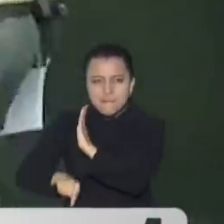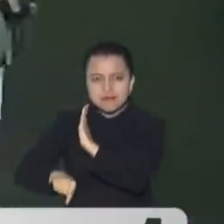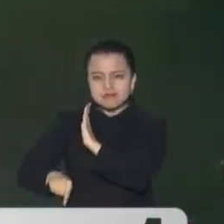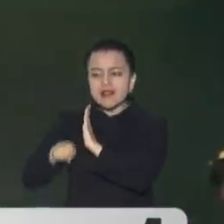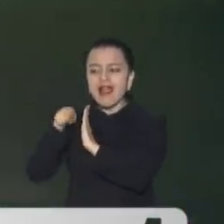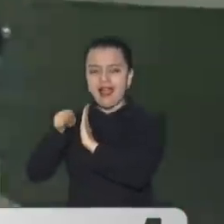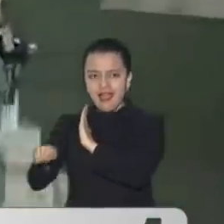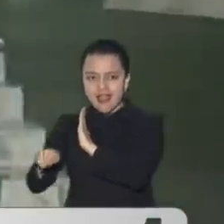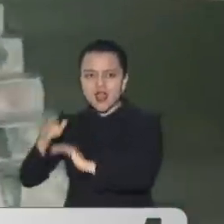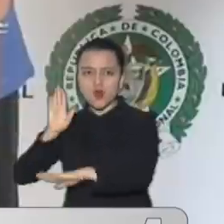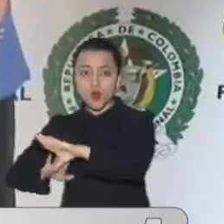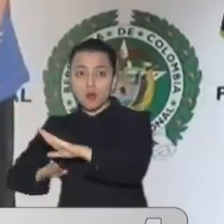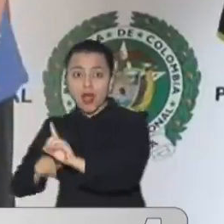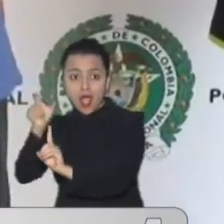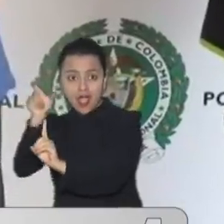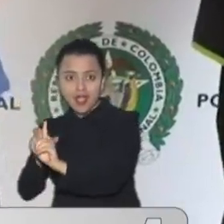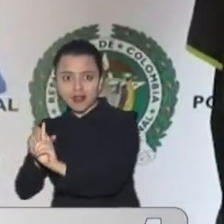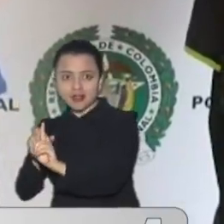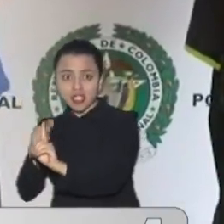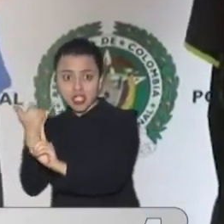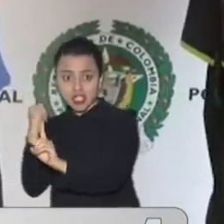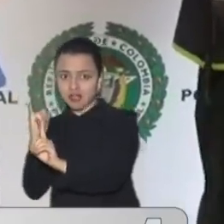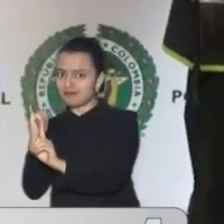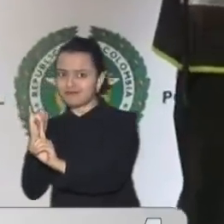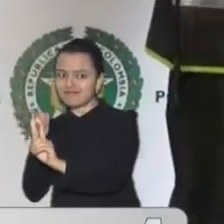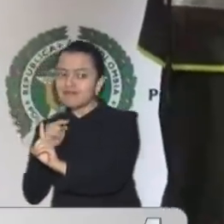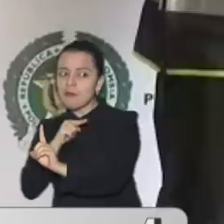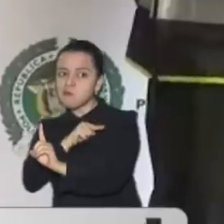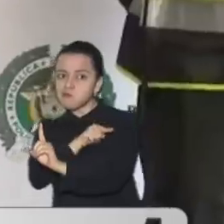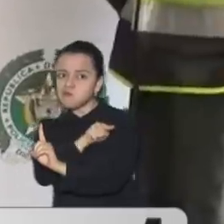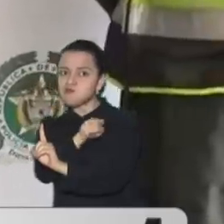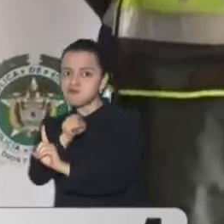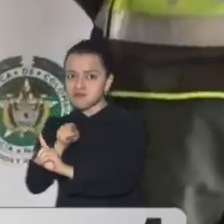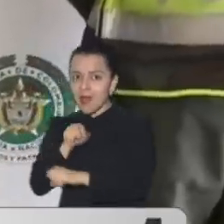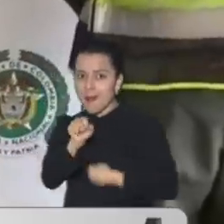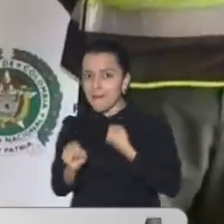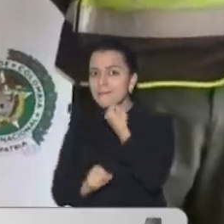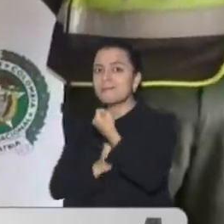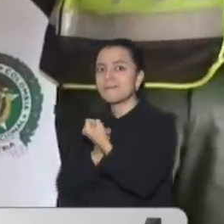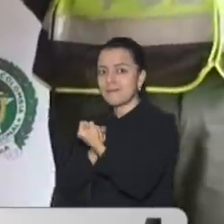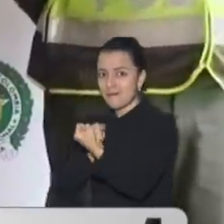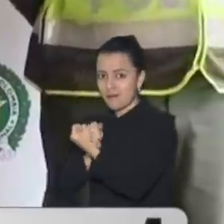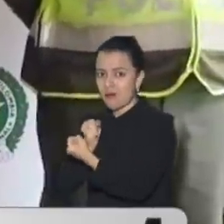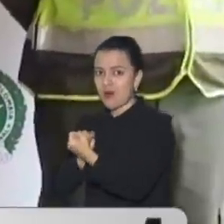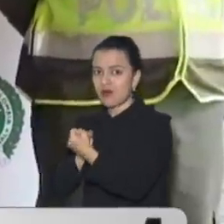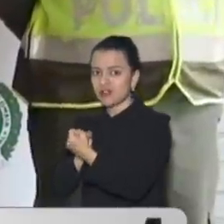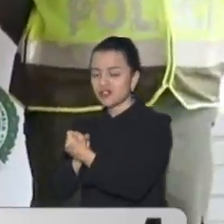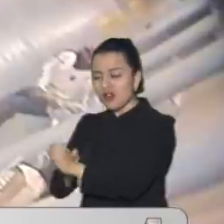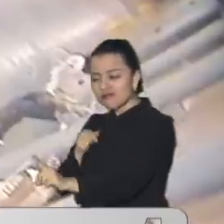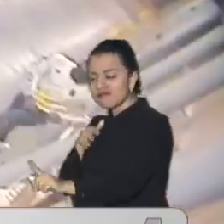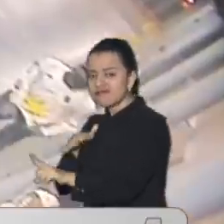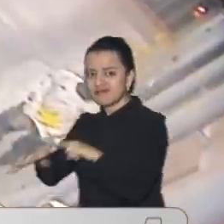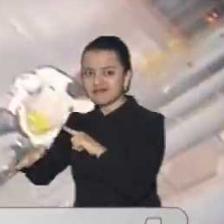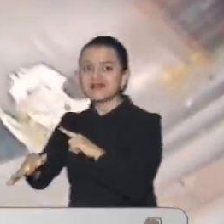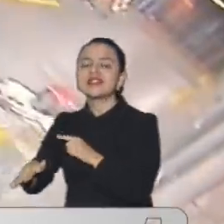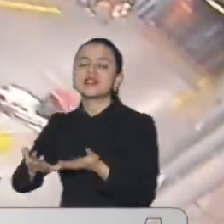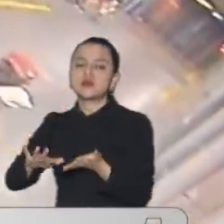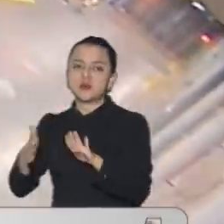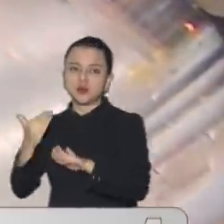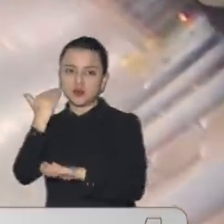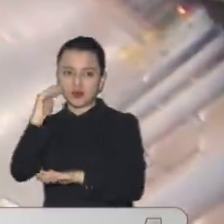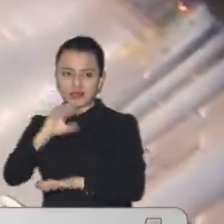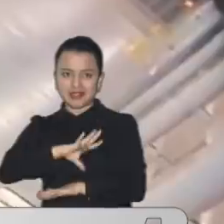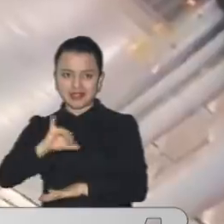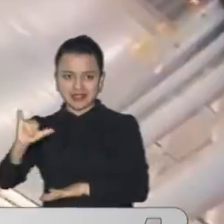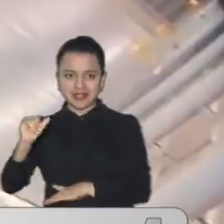hay otras personas que actuaron con, digamos, con cierta intención y que cometieron este grave crimen contra la señora María Cristina Bonilla en la ciudad de